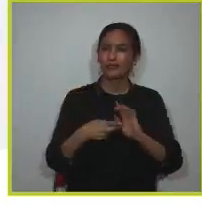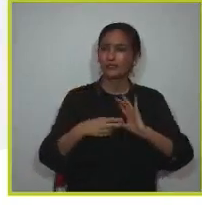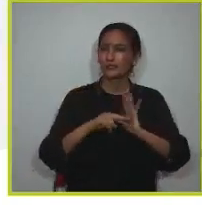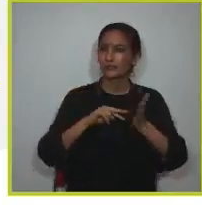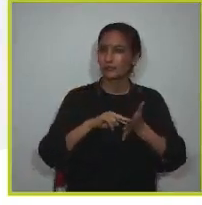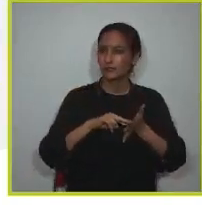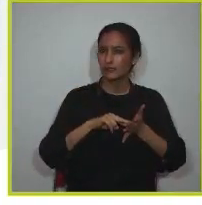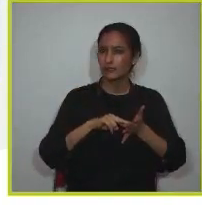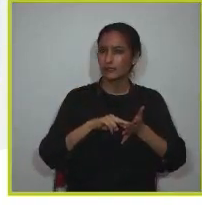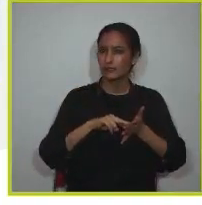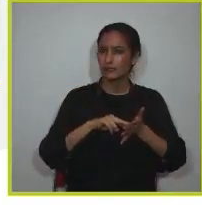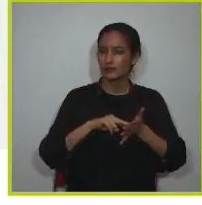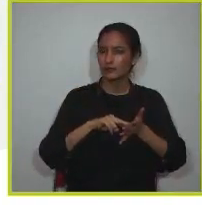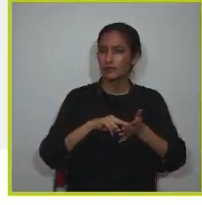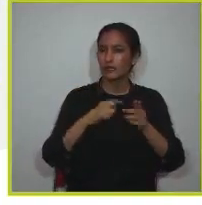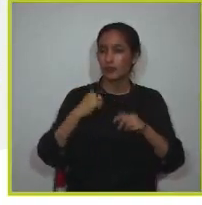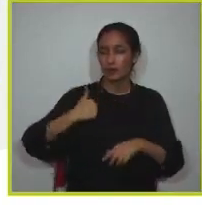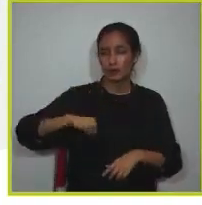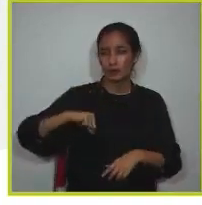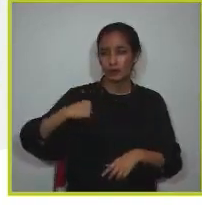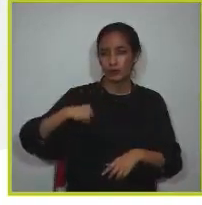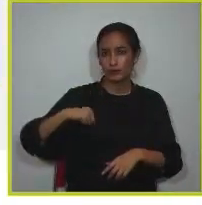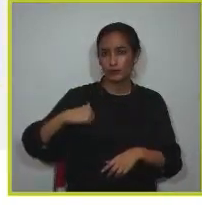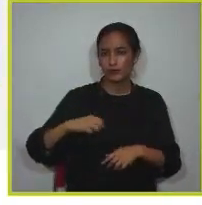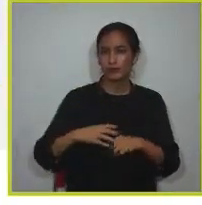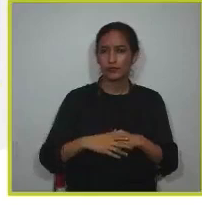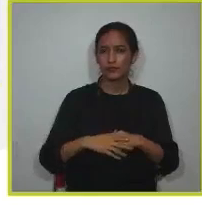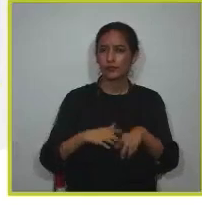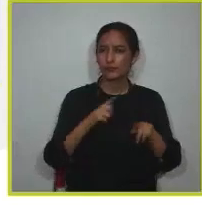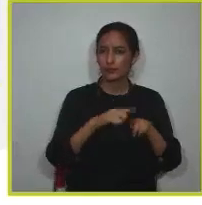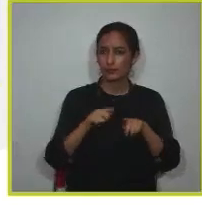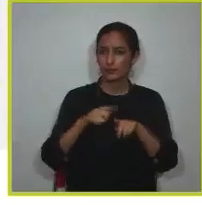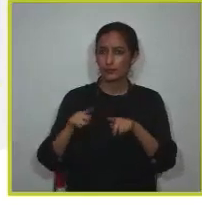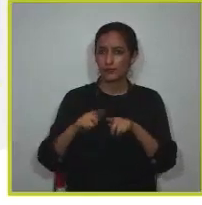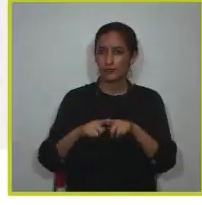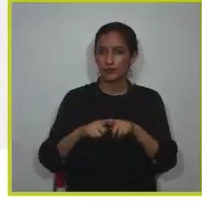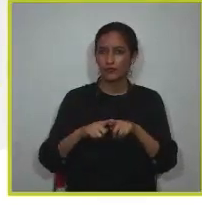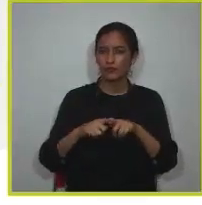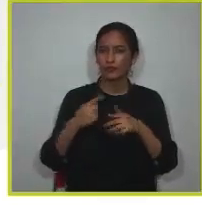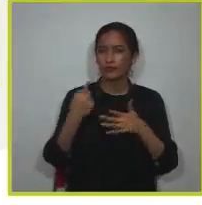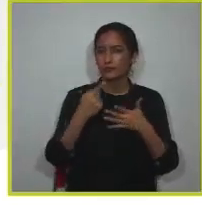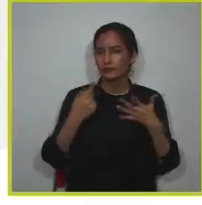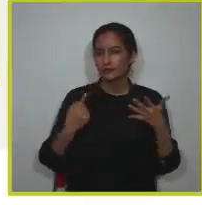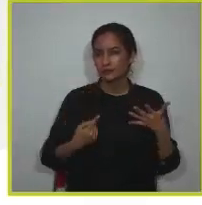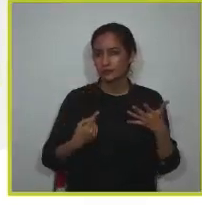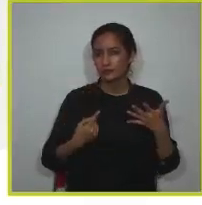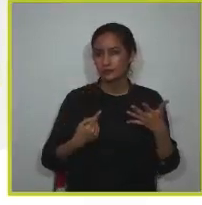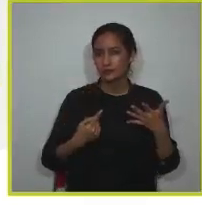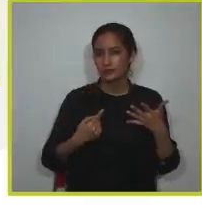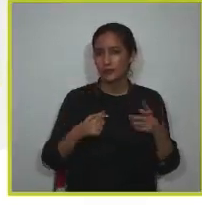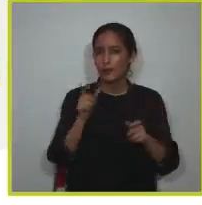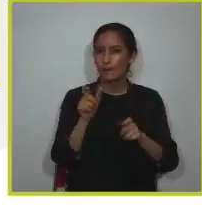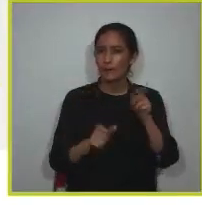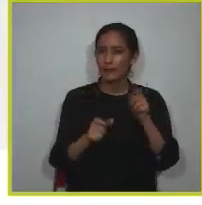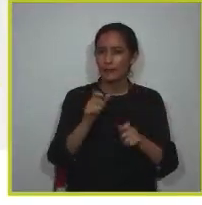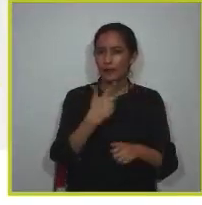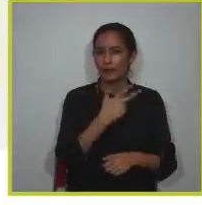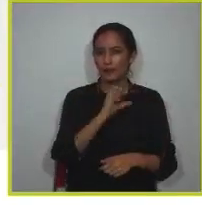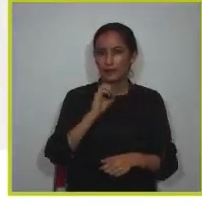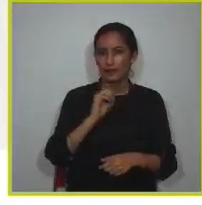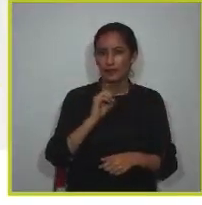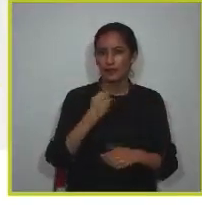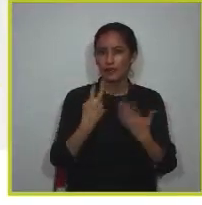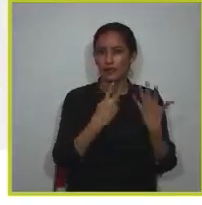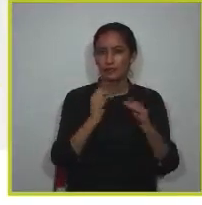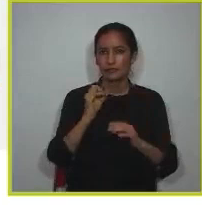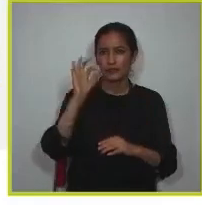significa esto son municipalidades en donde tienen un predominio de población entre 30 a